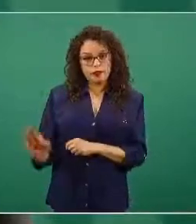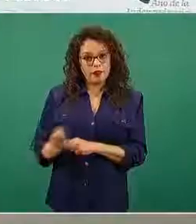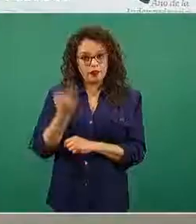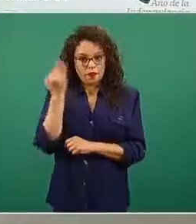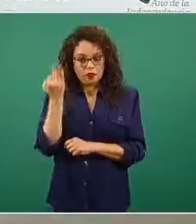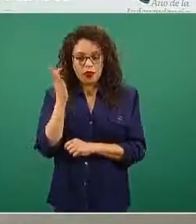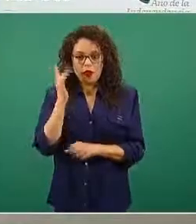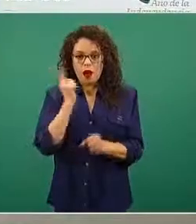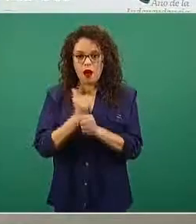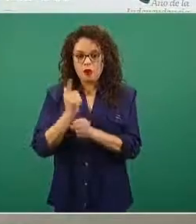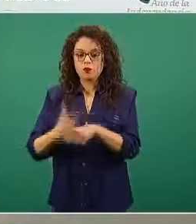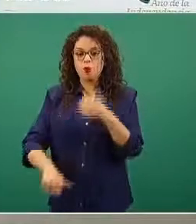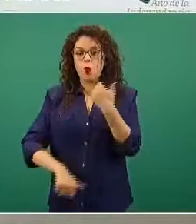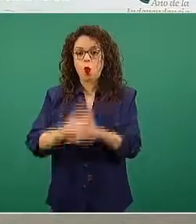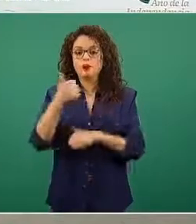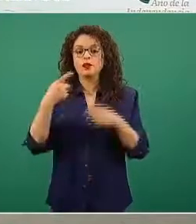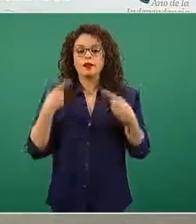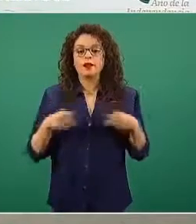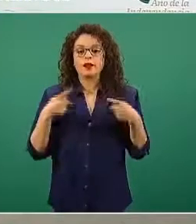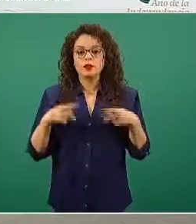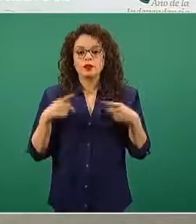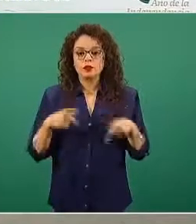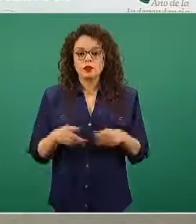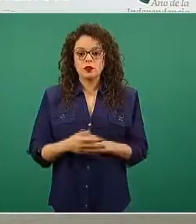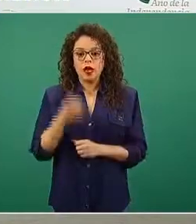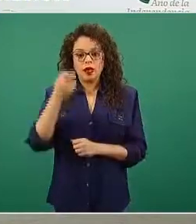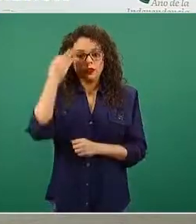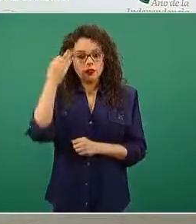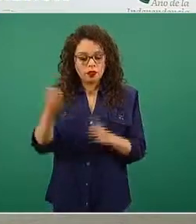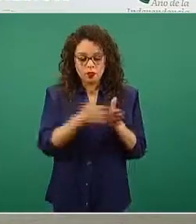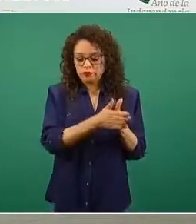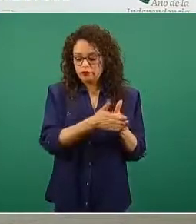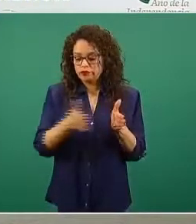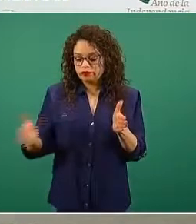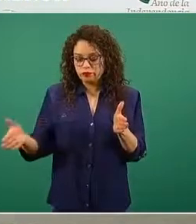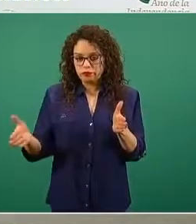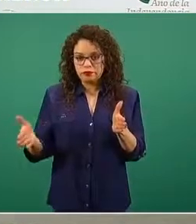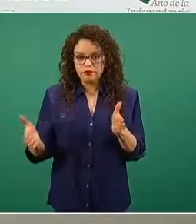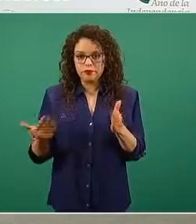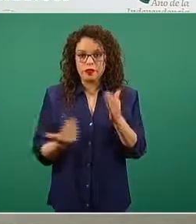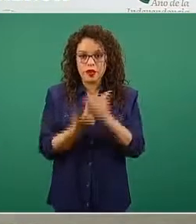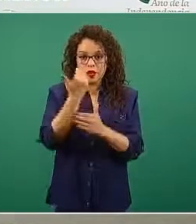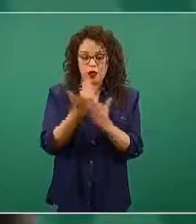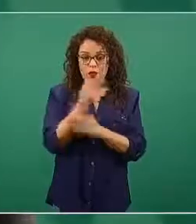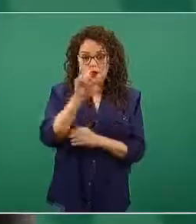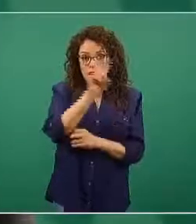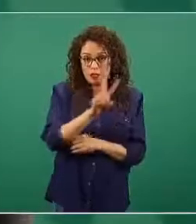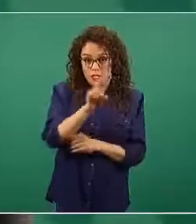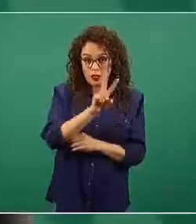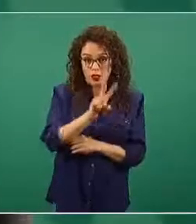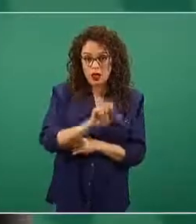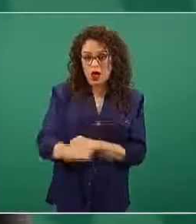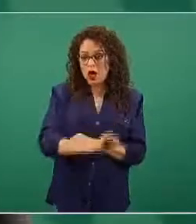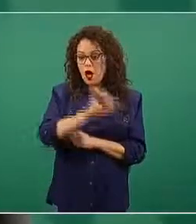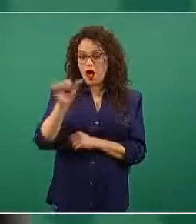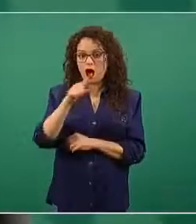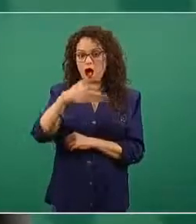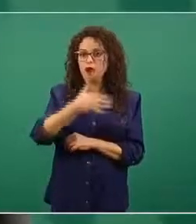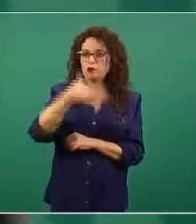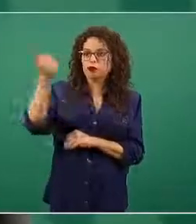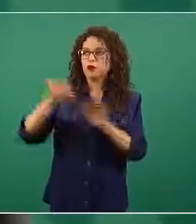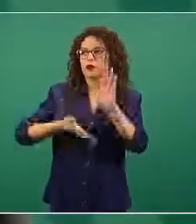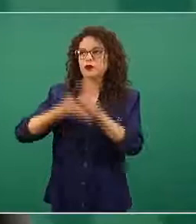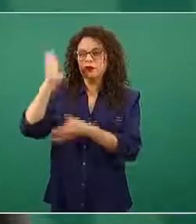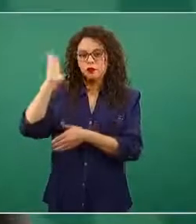identificado hasta el momento 11 personas en ese periodo de tiempo, digamos, corto de la mañana, desde que inició el viernes hasta que el presidente se retiró de la